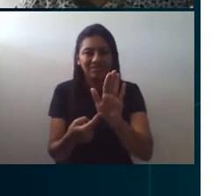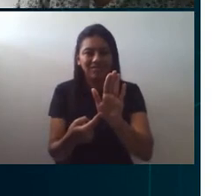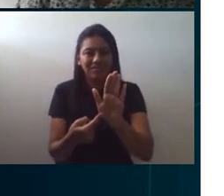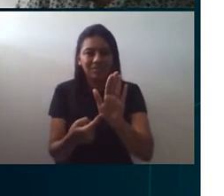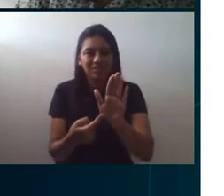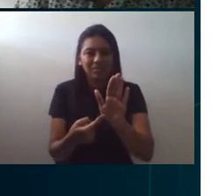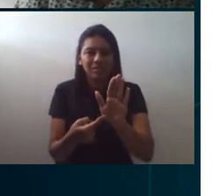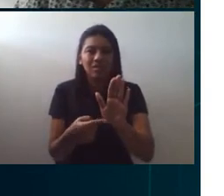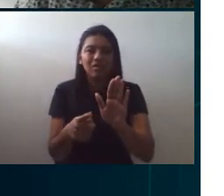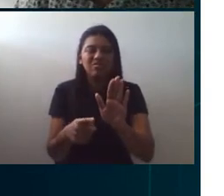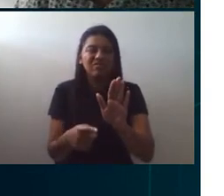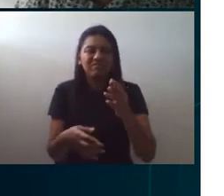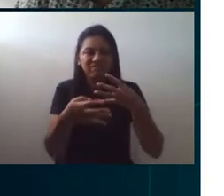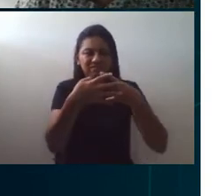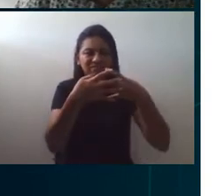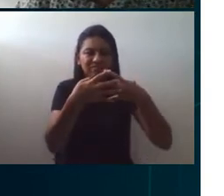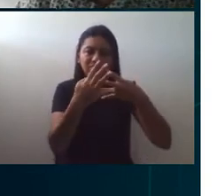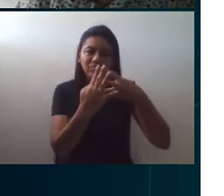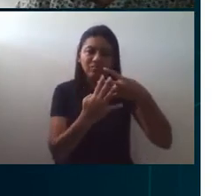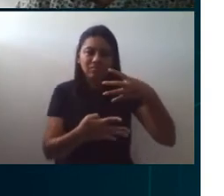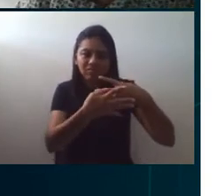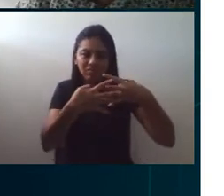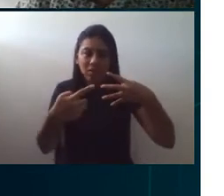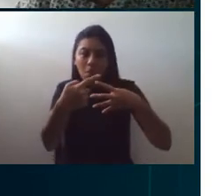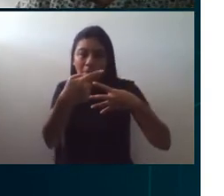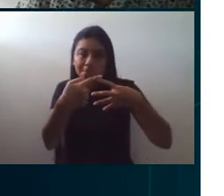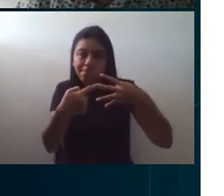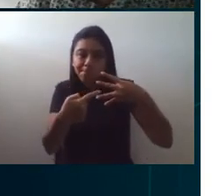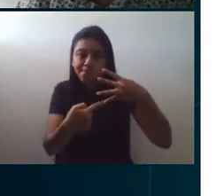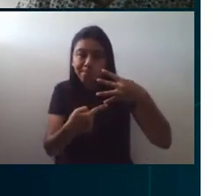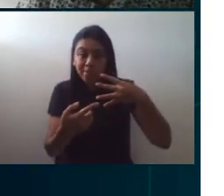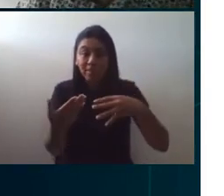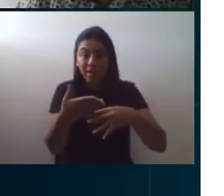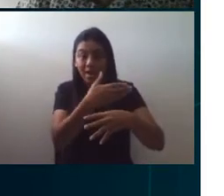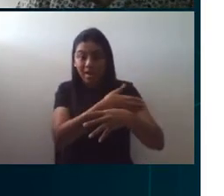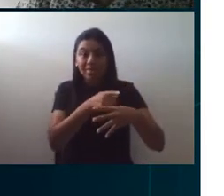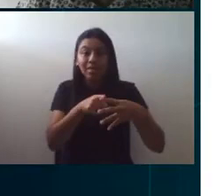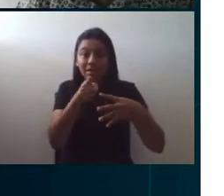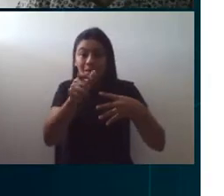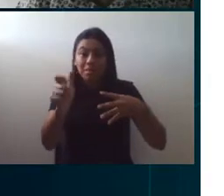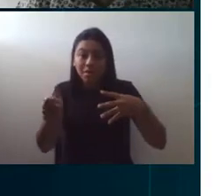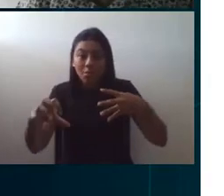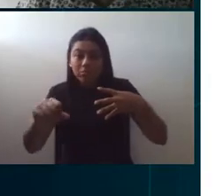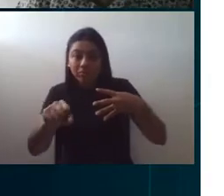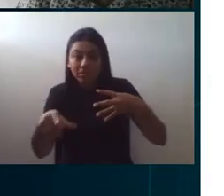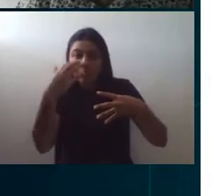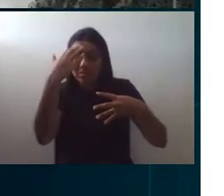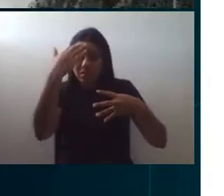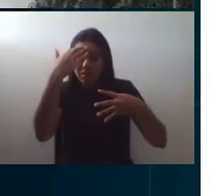ocurrió, si se comprometió en la seguridad y la narrativa como tal del evento, que es la lección aprendida como tal.